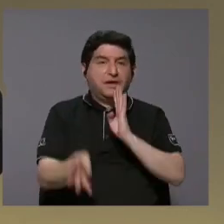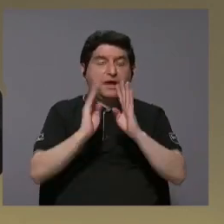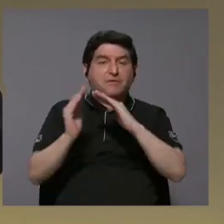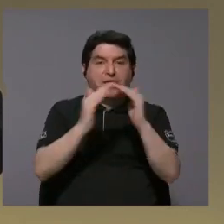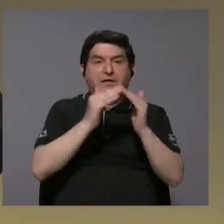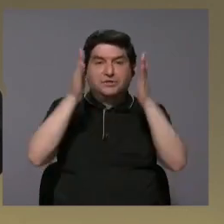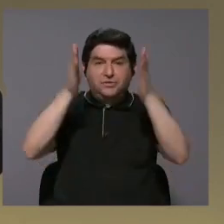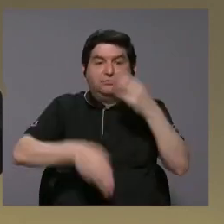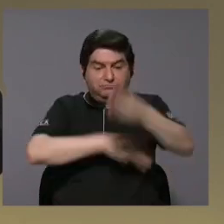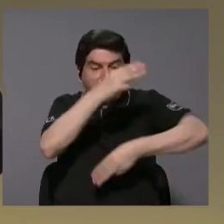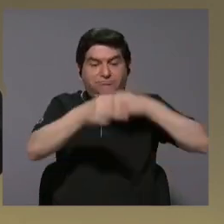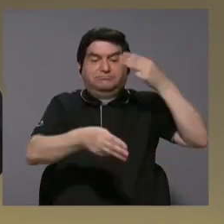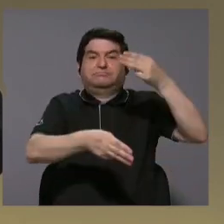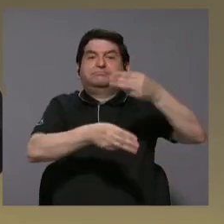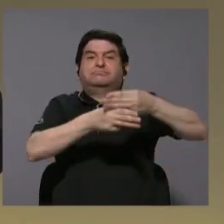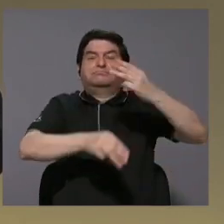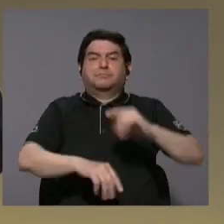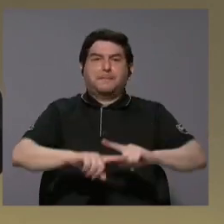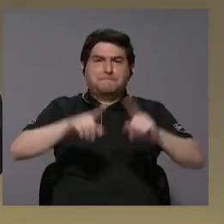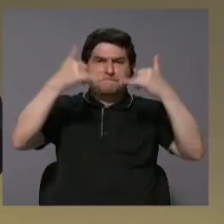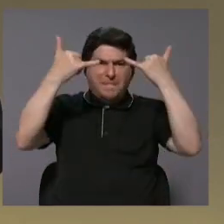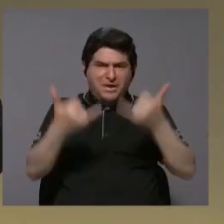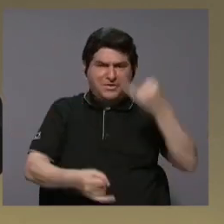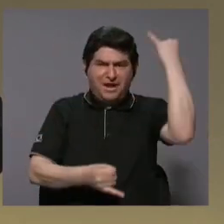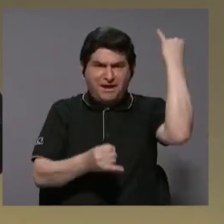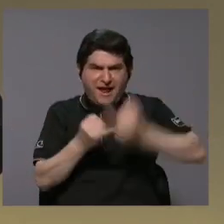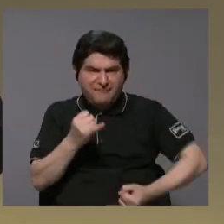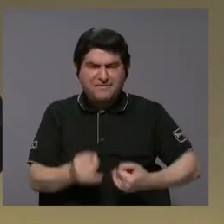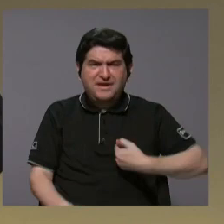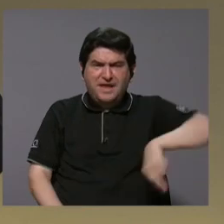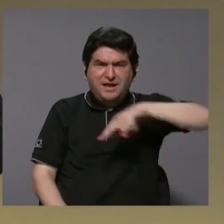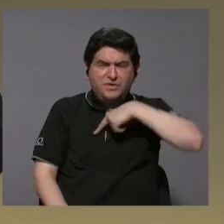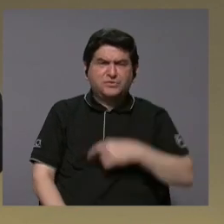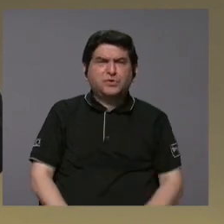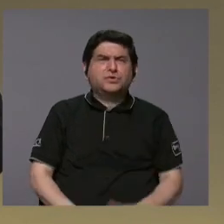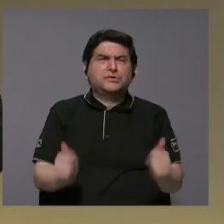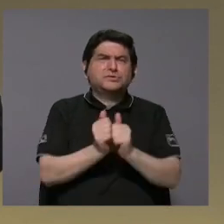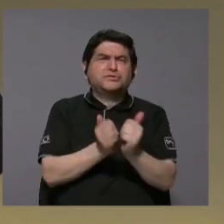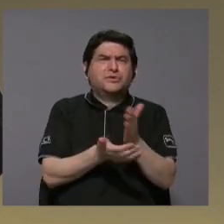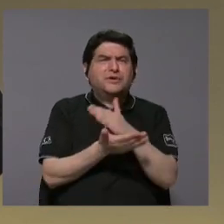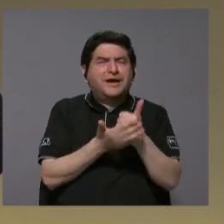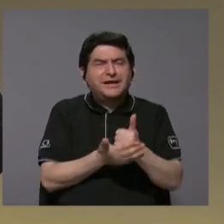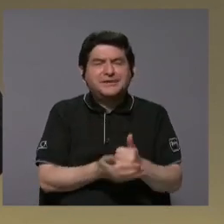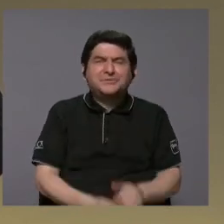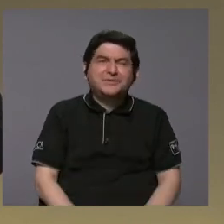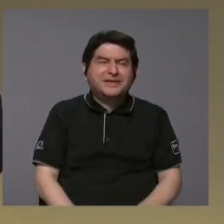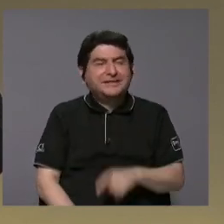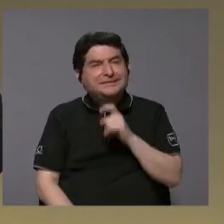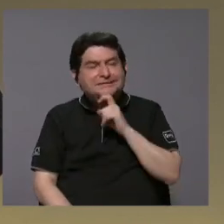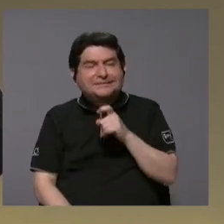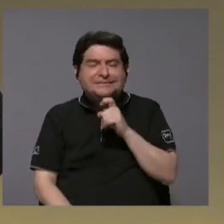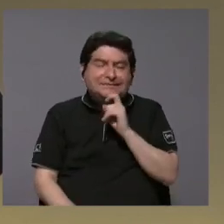mundo, pero que ya finalmente nosotros con cierta torpeza necesariamente, porque no siempre lo